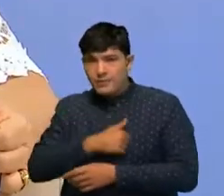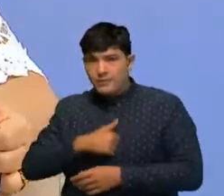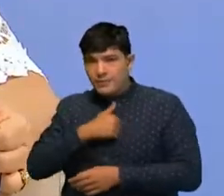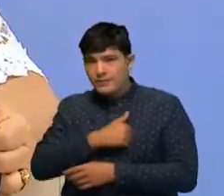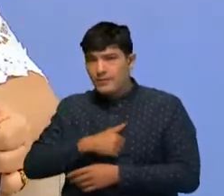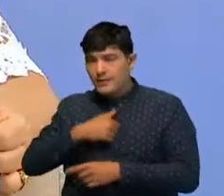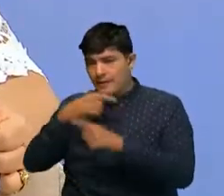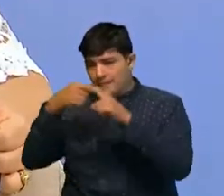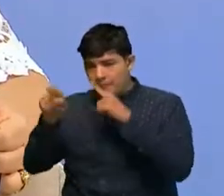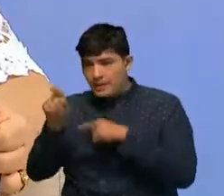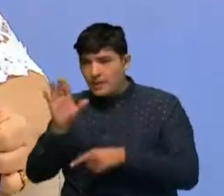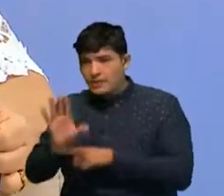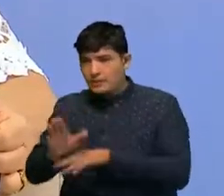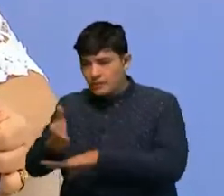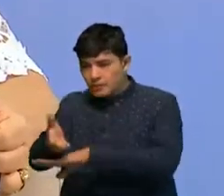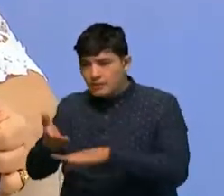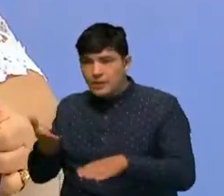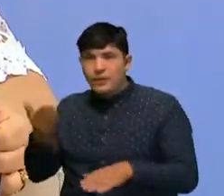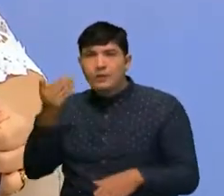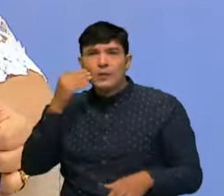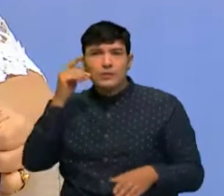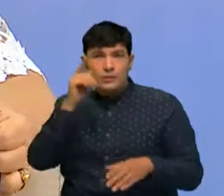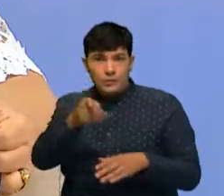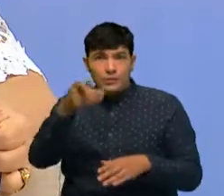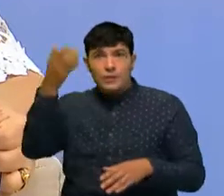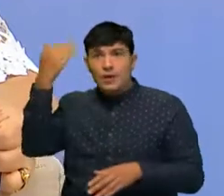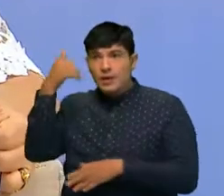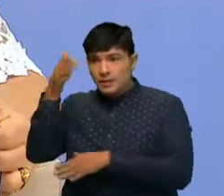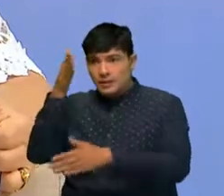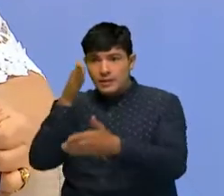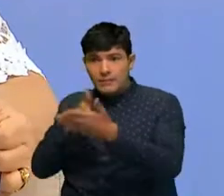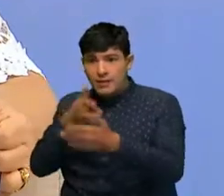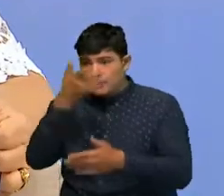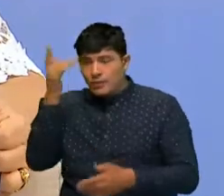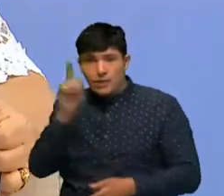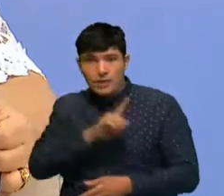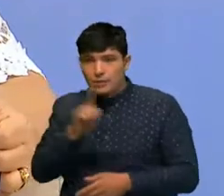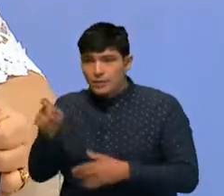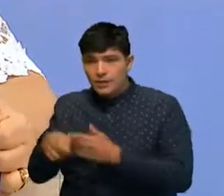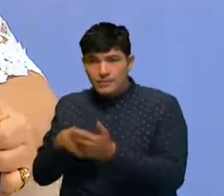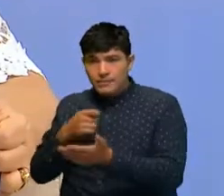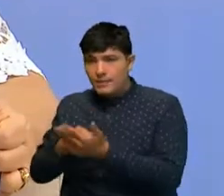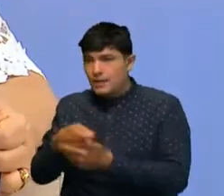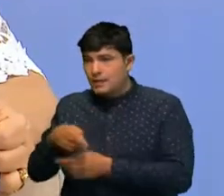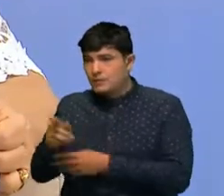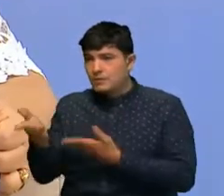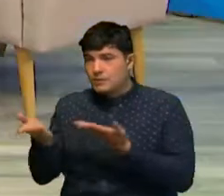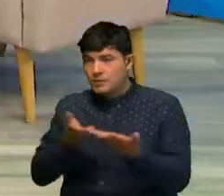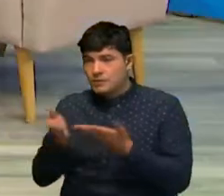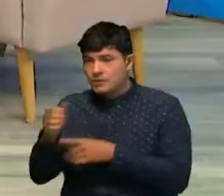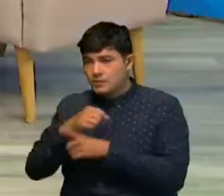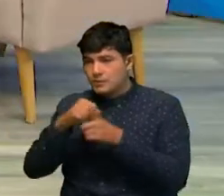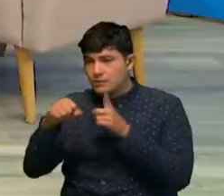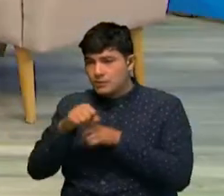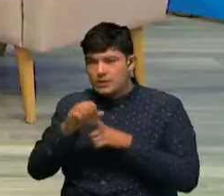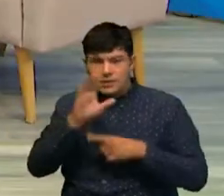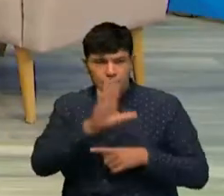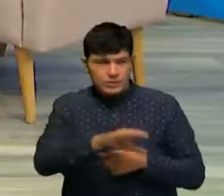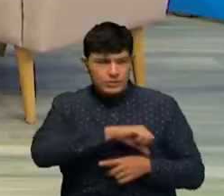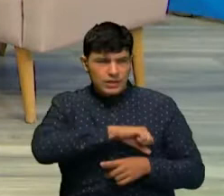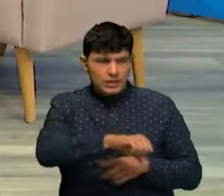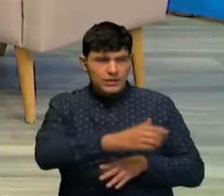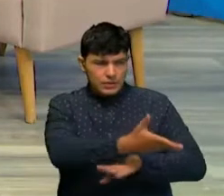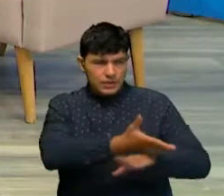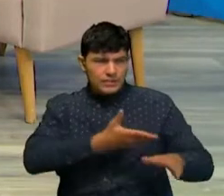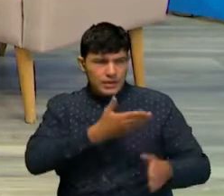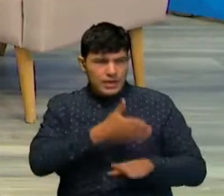al empleador para cuando usted demande porque no le han cancelado sus prestaciones sociales dentro del término. Ese derecho de petición tenga...